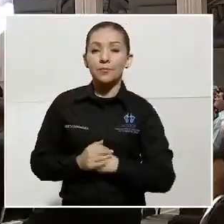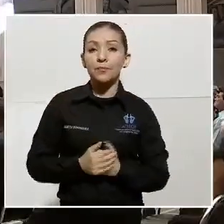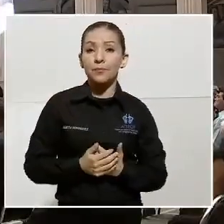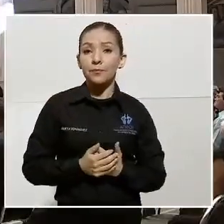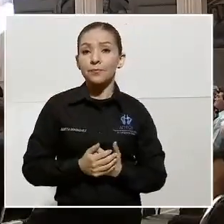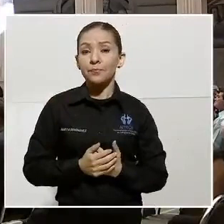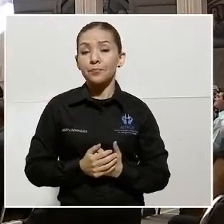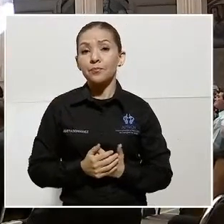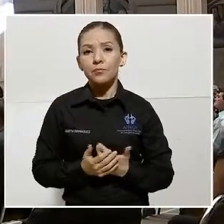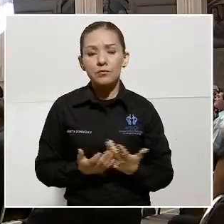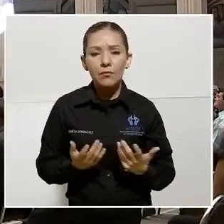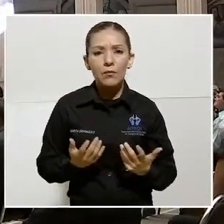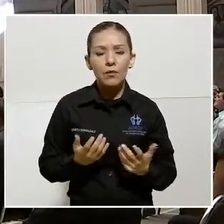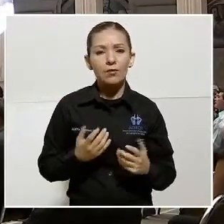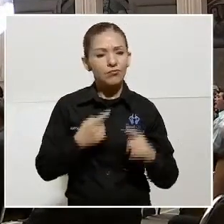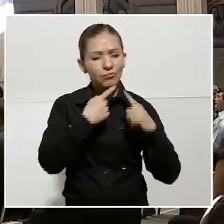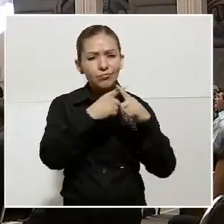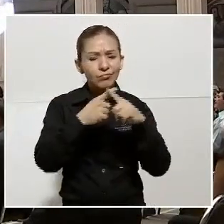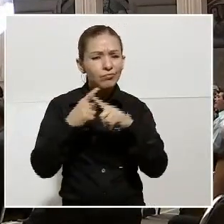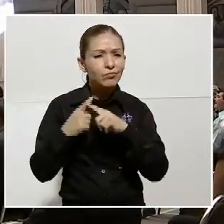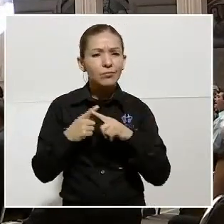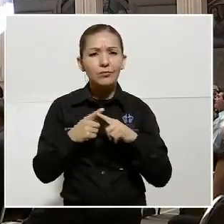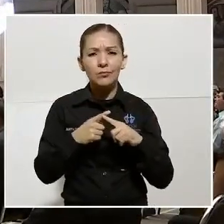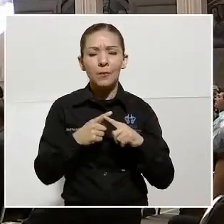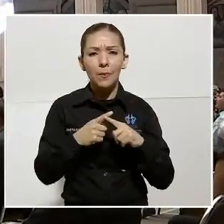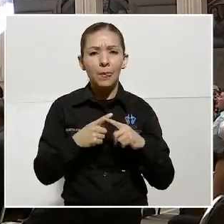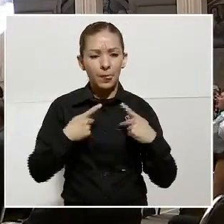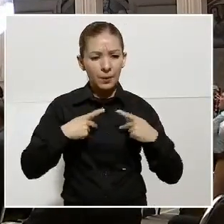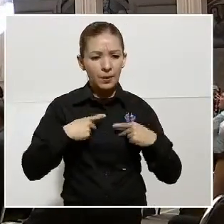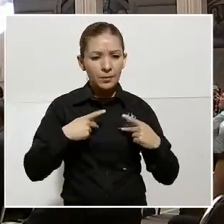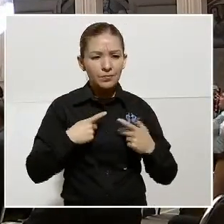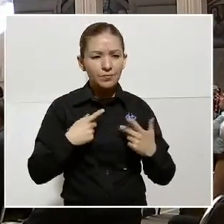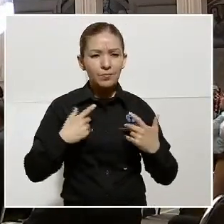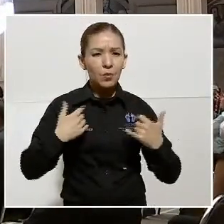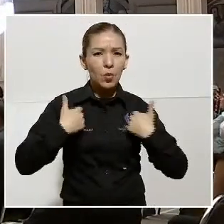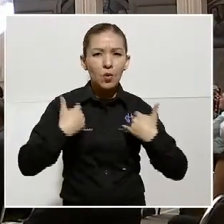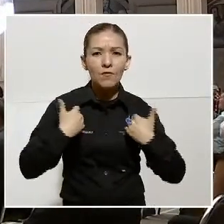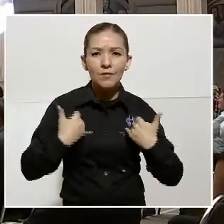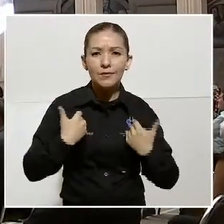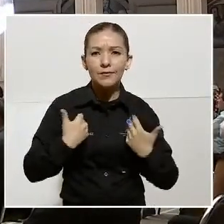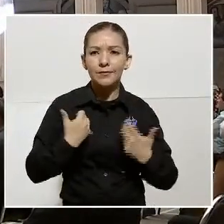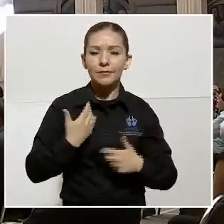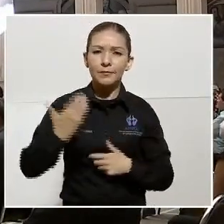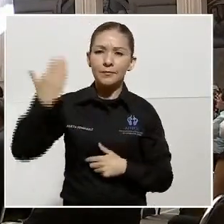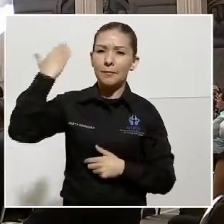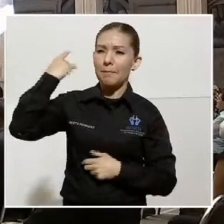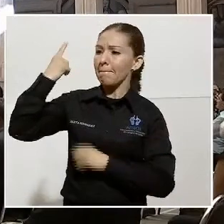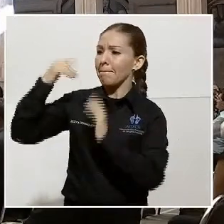represalias excesivas de las que fueron víctimas aquellos jóvenes sensibles que en